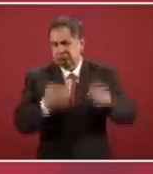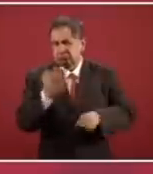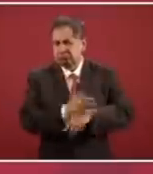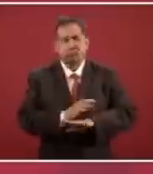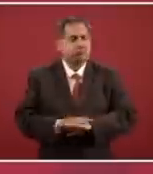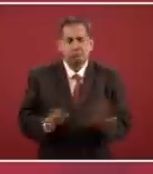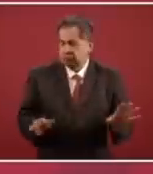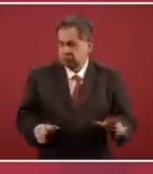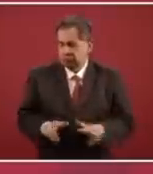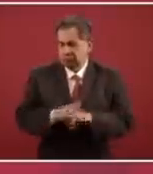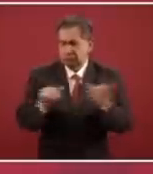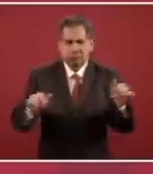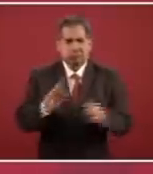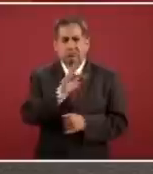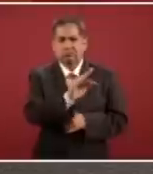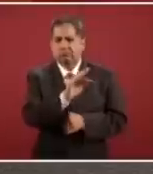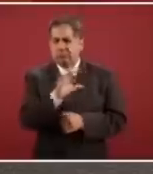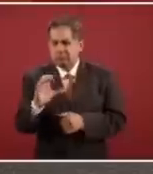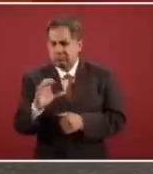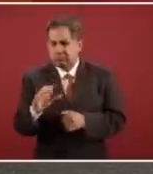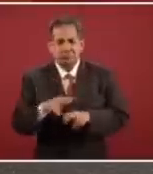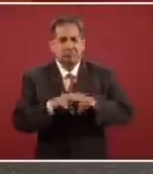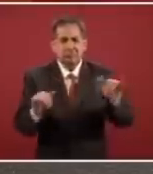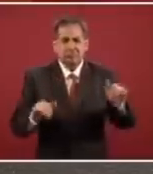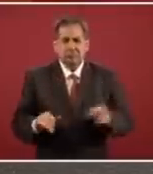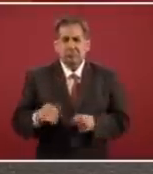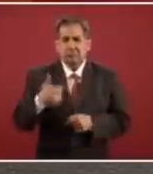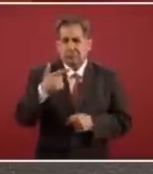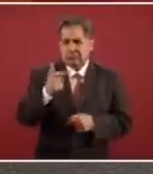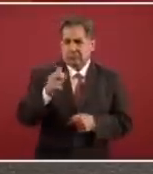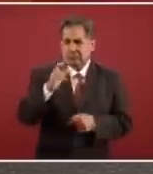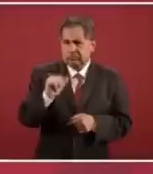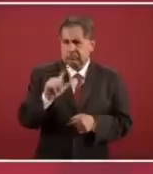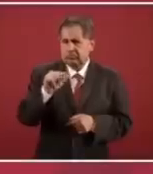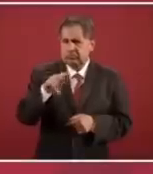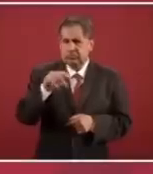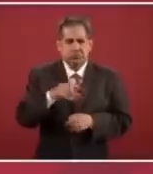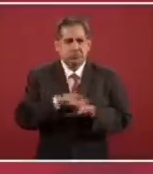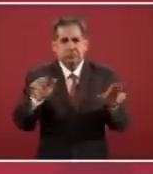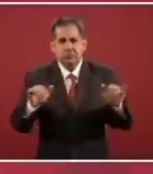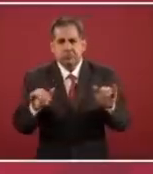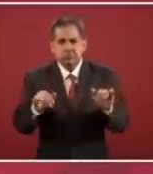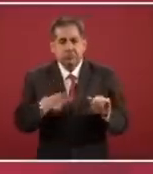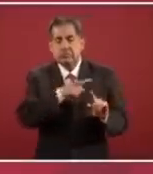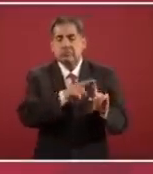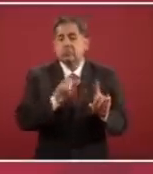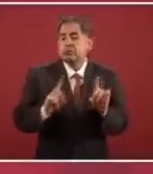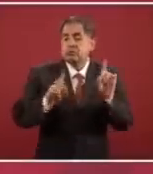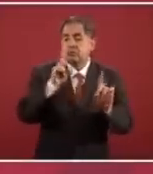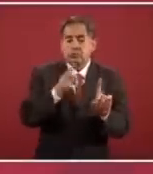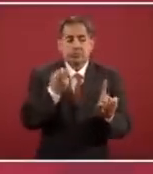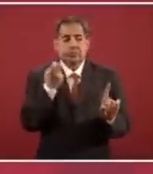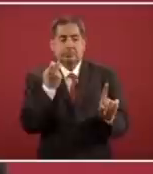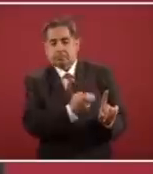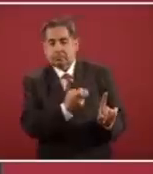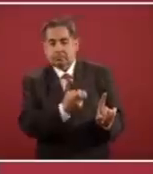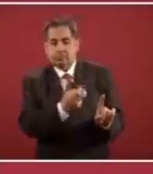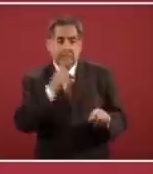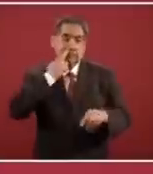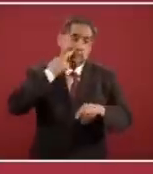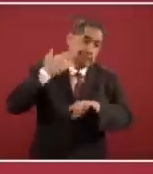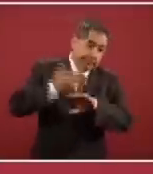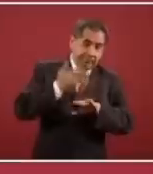ni a Calderón ni a nadie. Inclusive García Luna, repito, es presunto responsable de